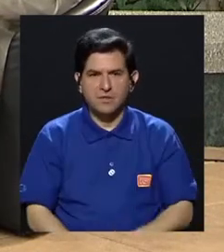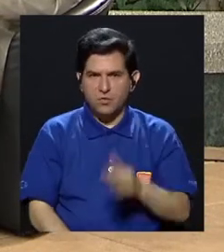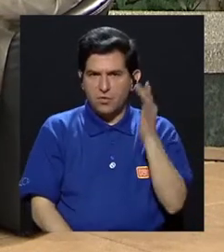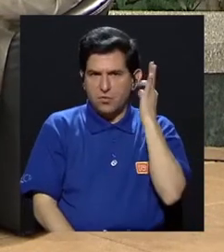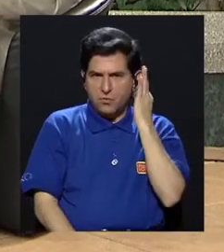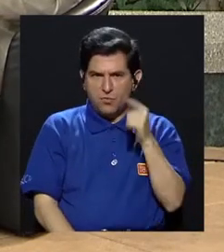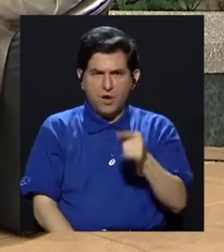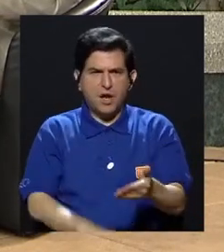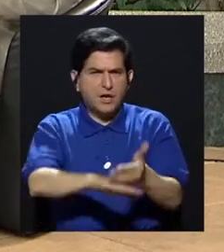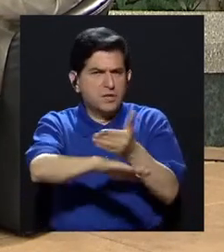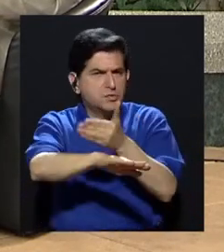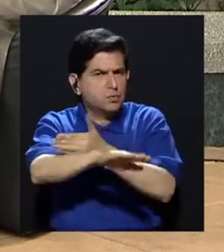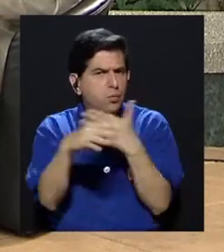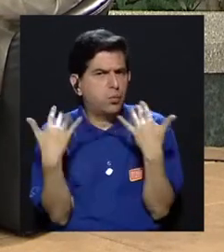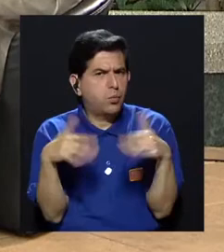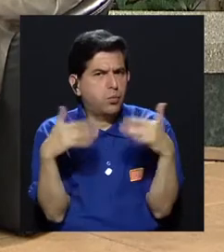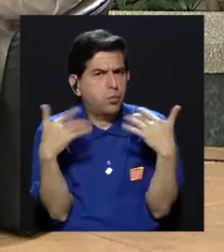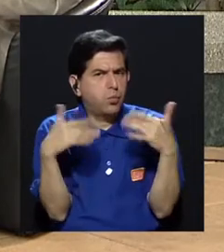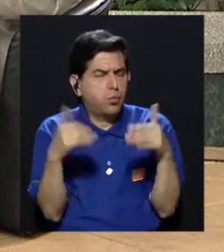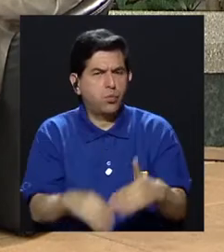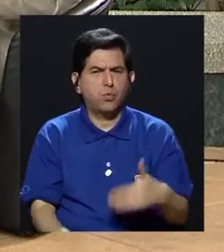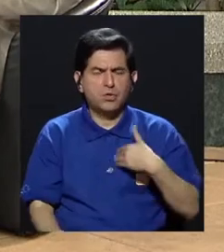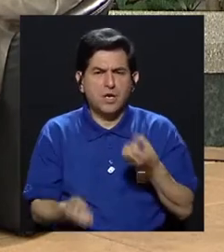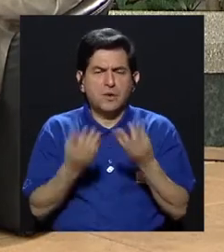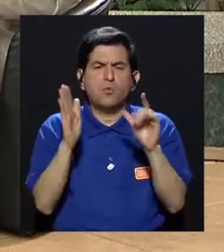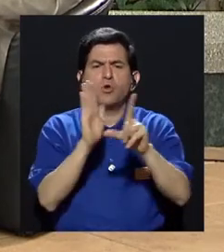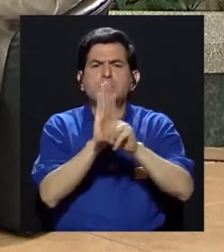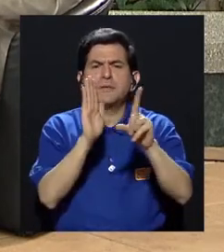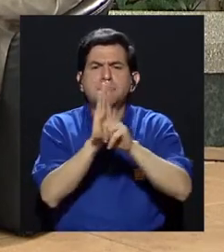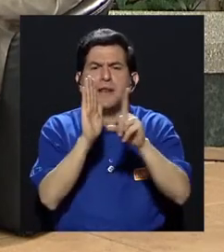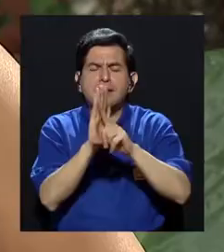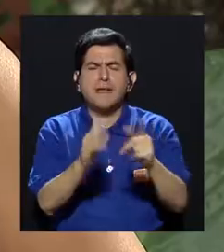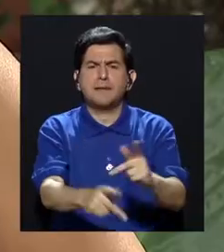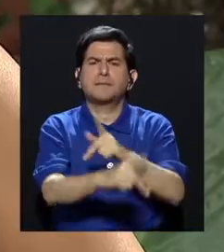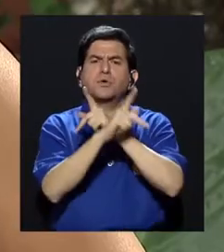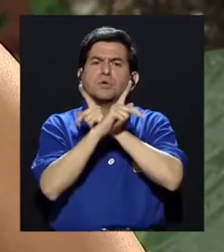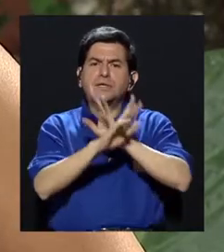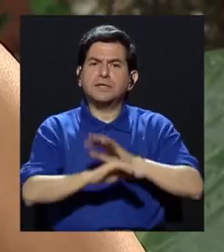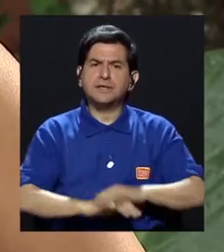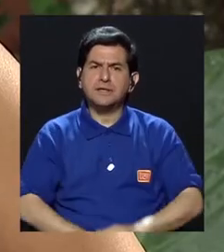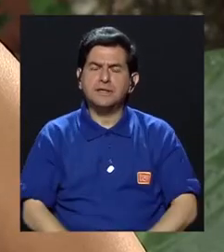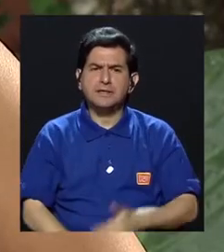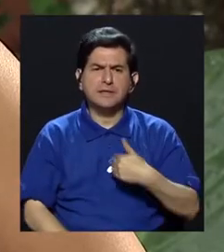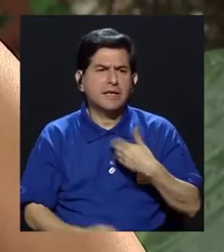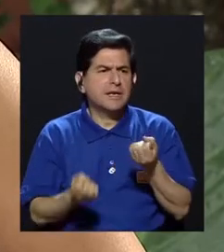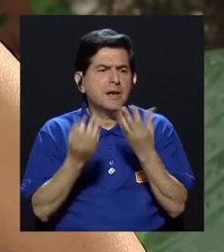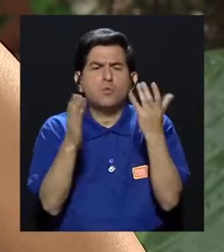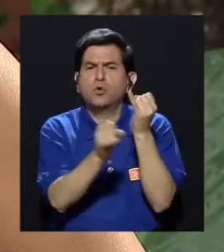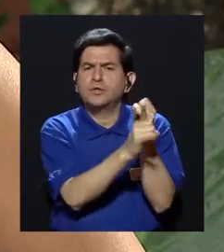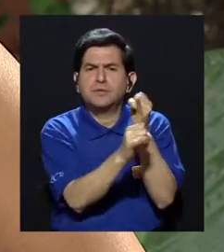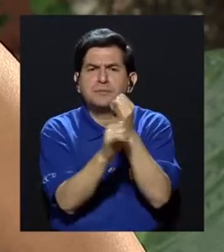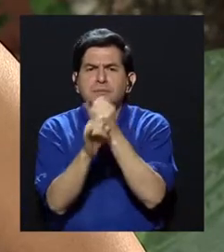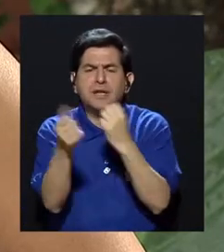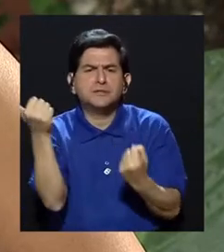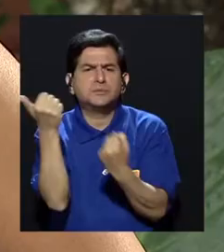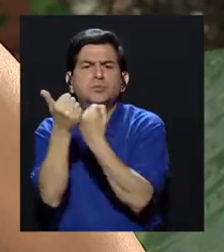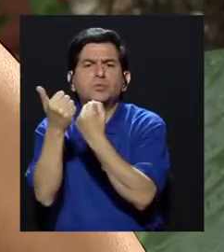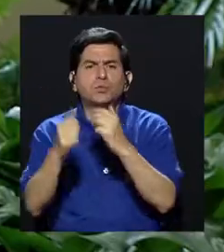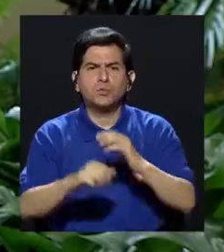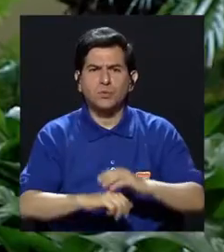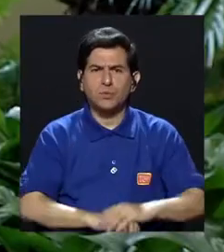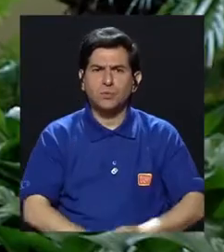que las mujeres están avanzando mucho. Tienen un montón de leyes que las protegen, tienen un montón de instituciones que las